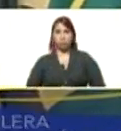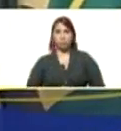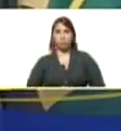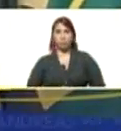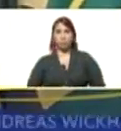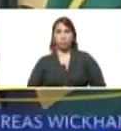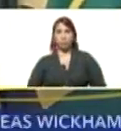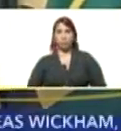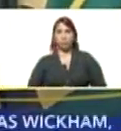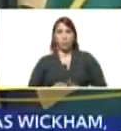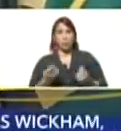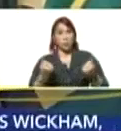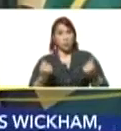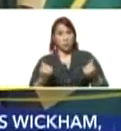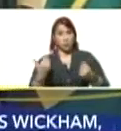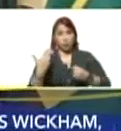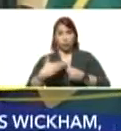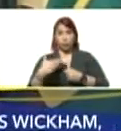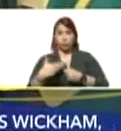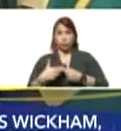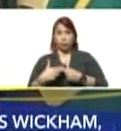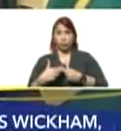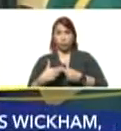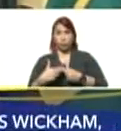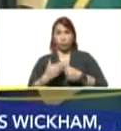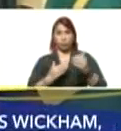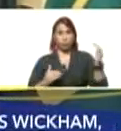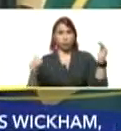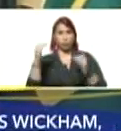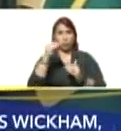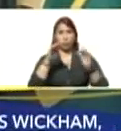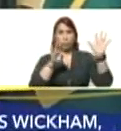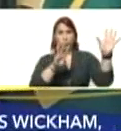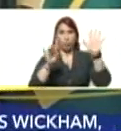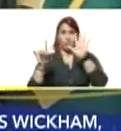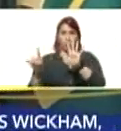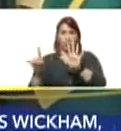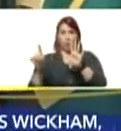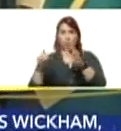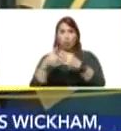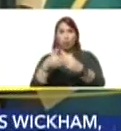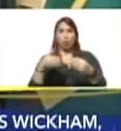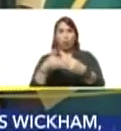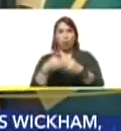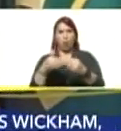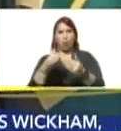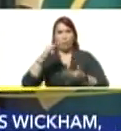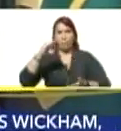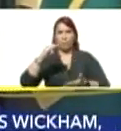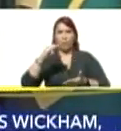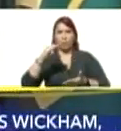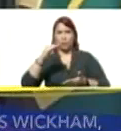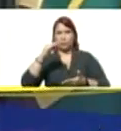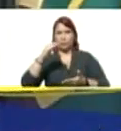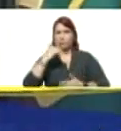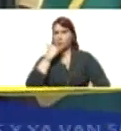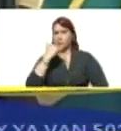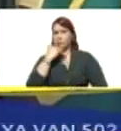En que los precios del petróleo superaron los $96 el barril, van rumbo a los $100 el